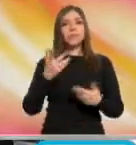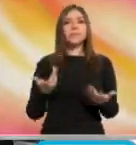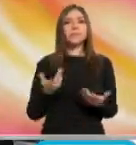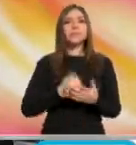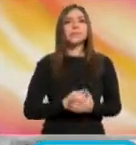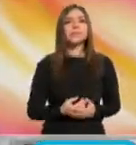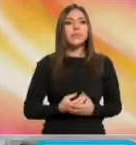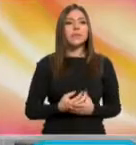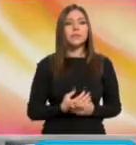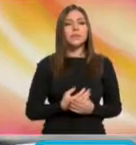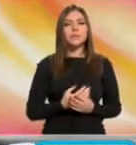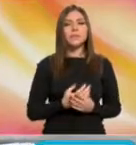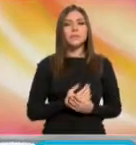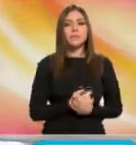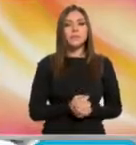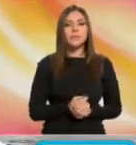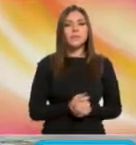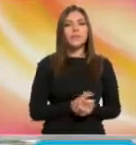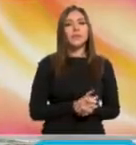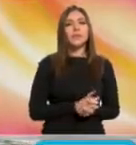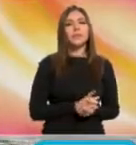como decíamos, en vez de usar el